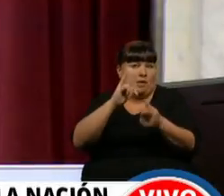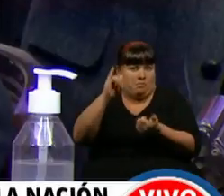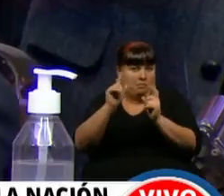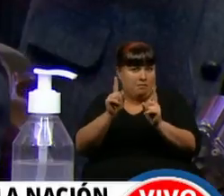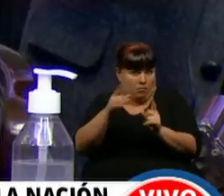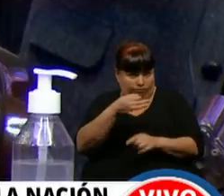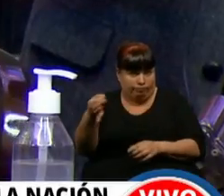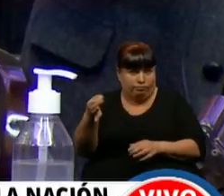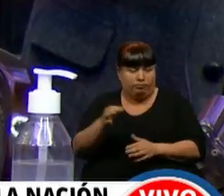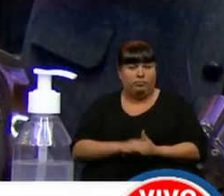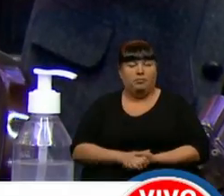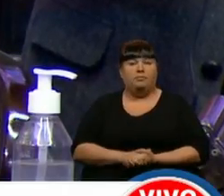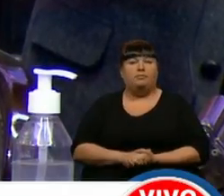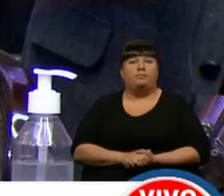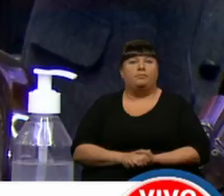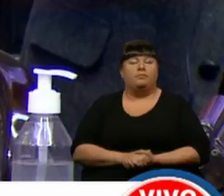así